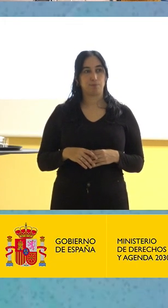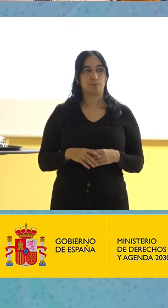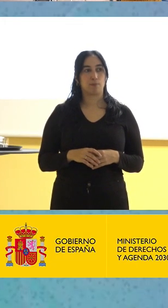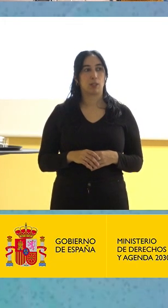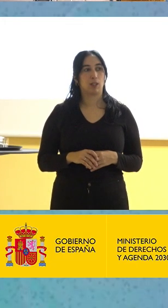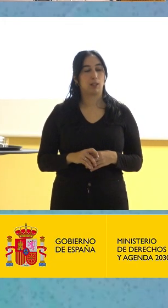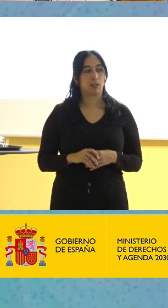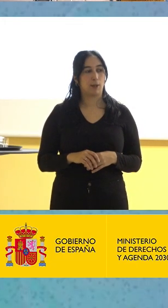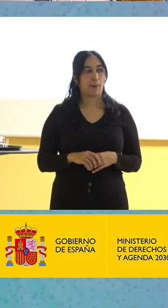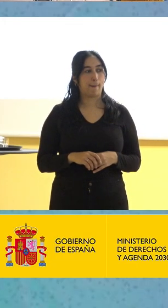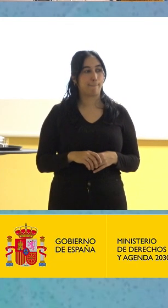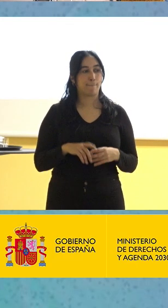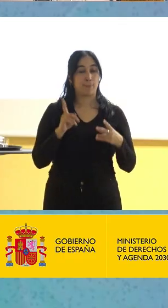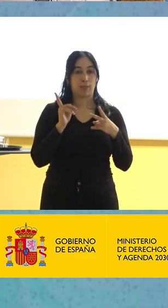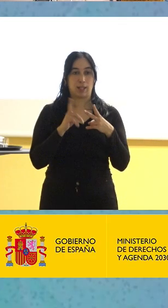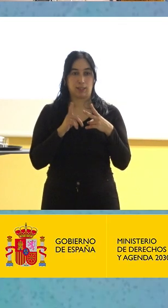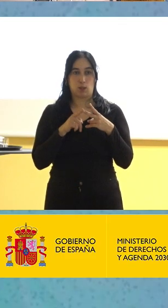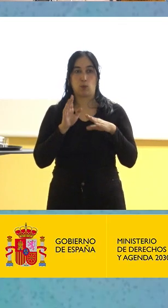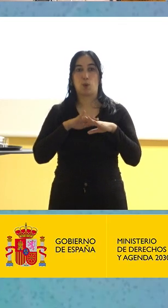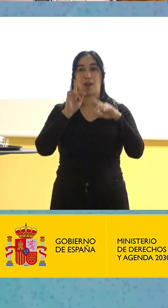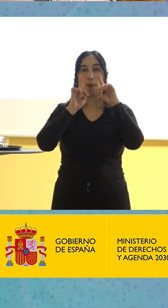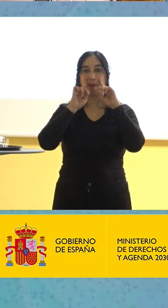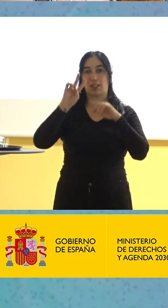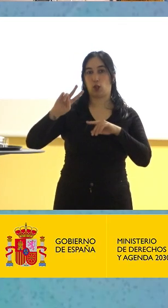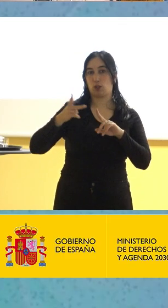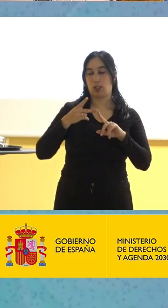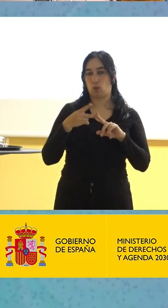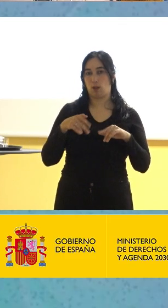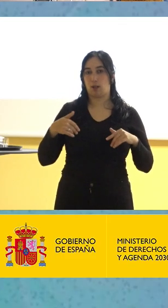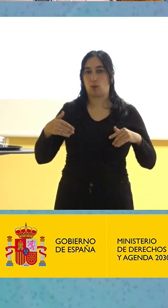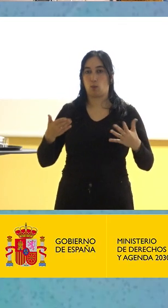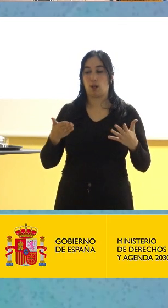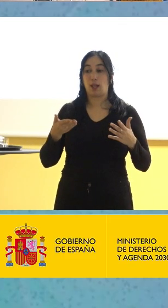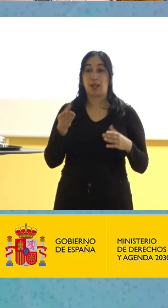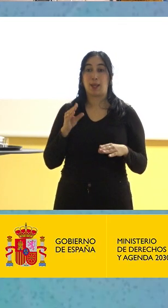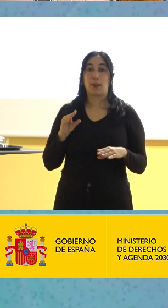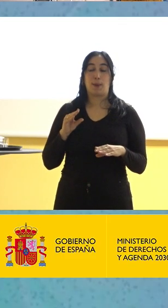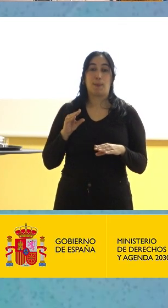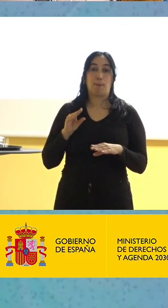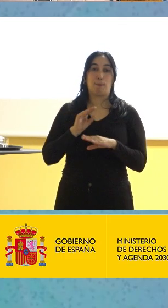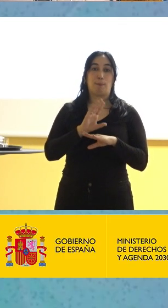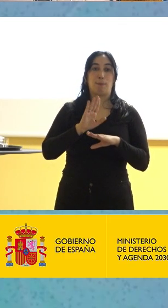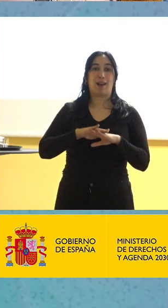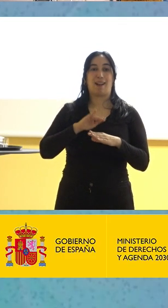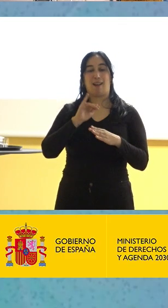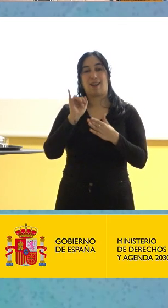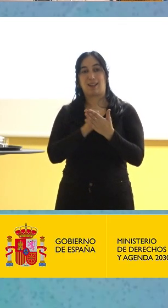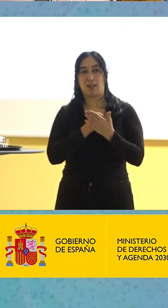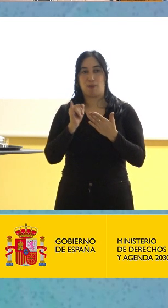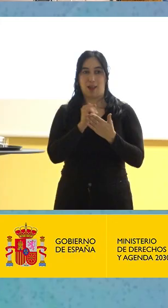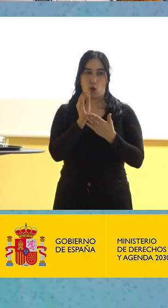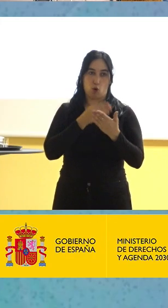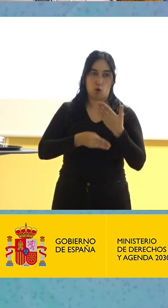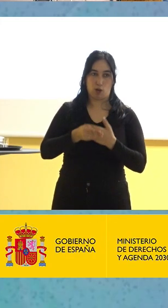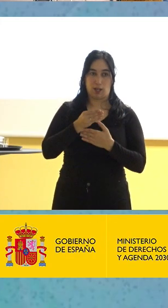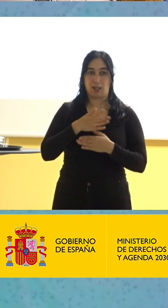Vale, el segundo punto de la prevención secundaria son las prestaciones de cribado neonatal, ¿no?, que son aquellas pruebas